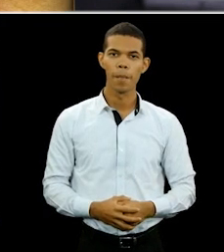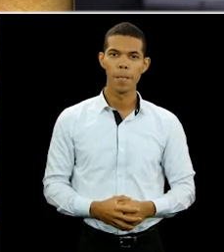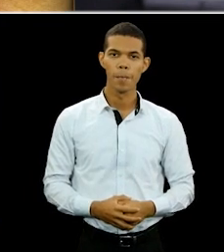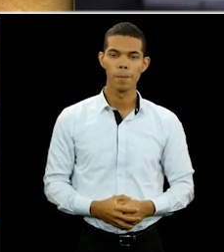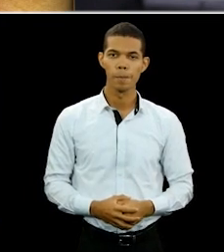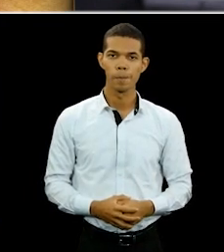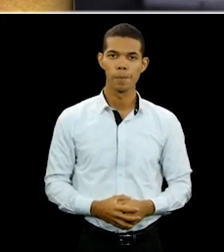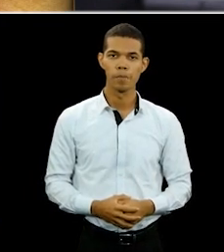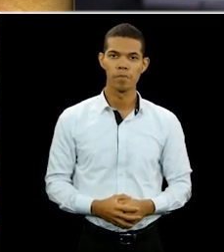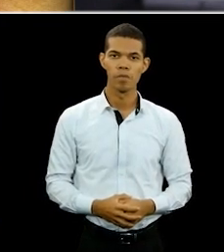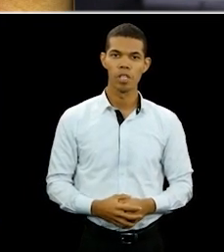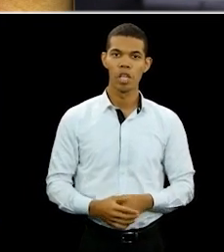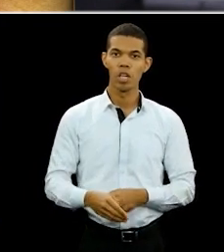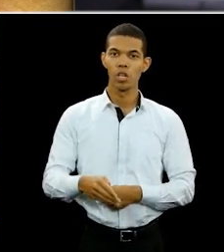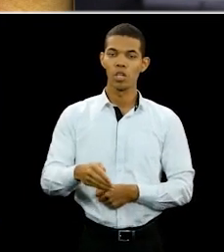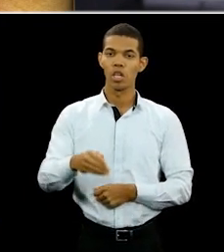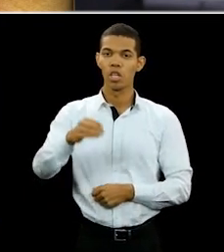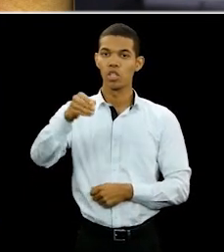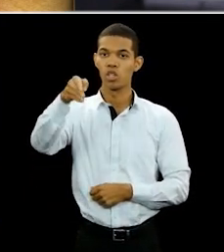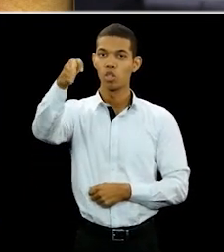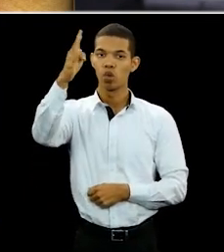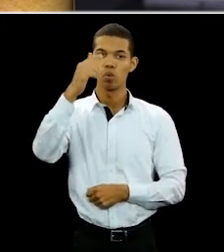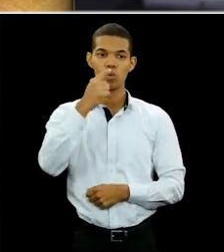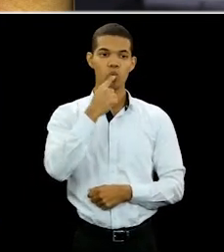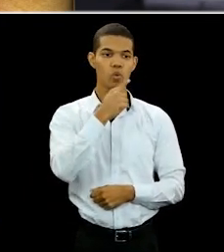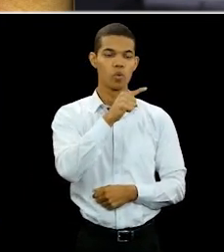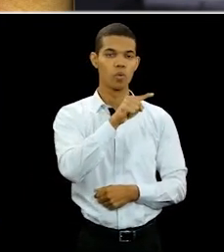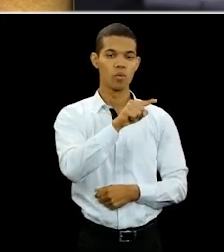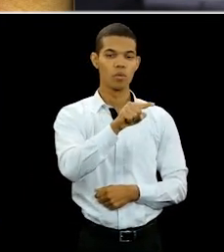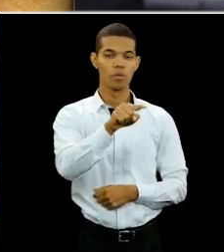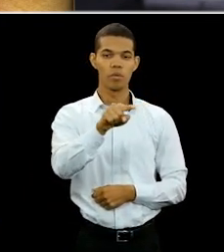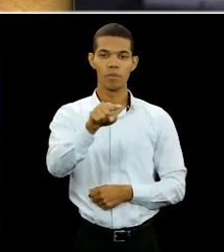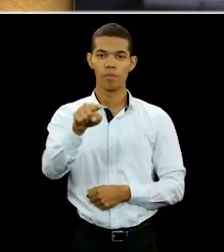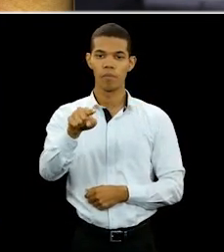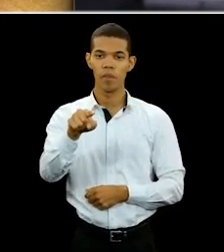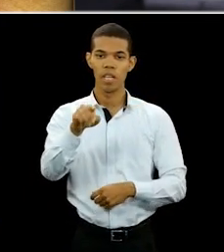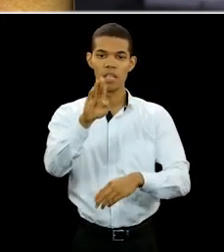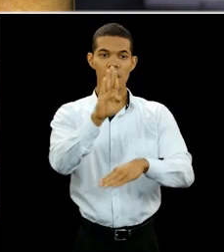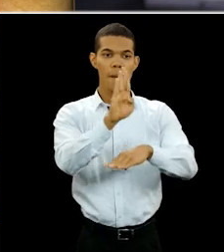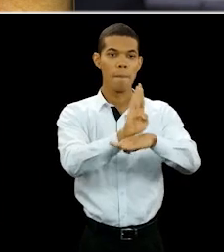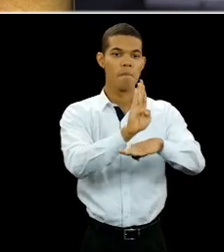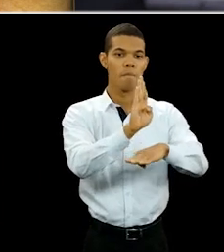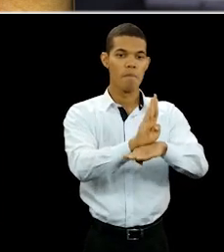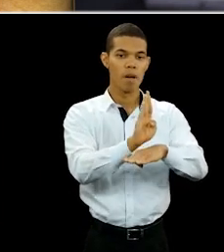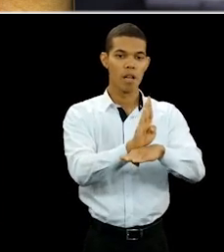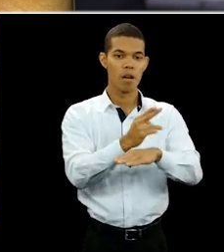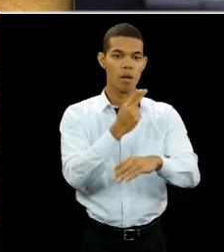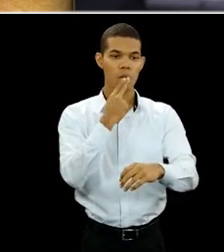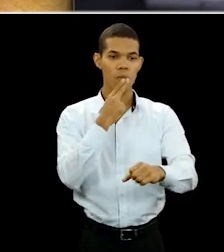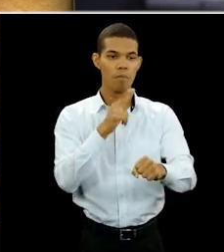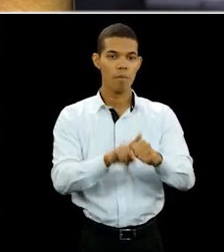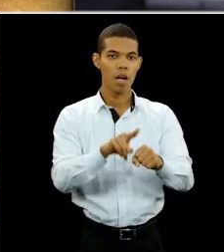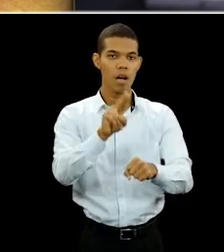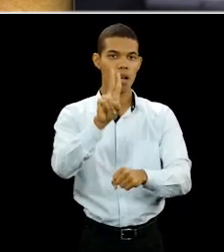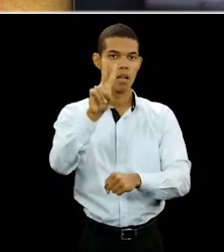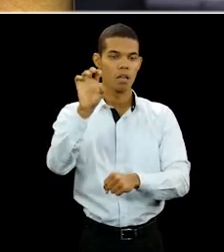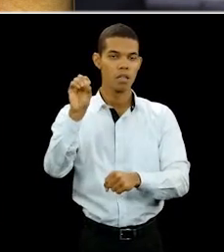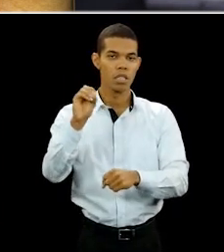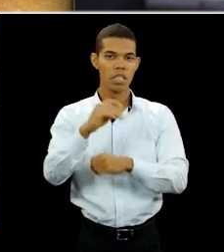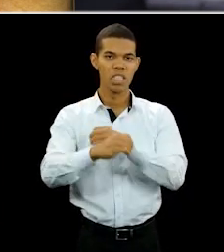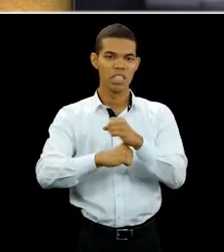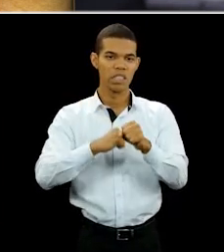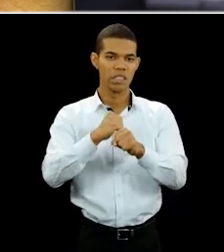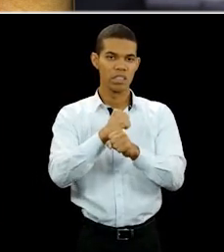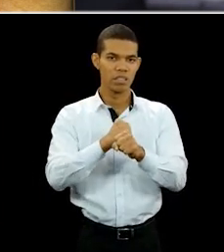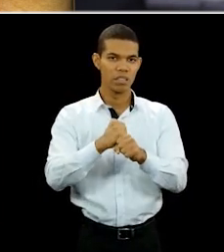así dijo Jehová cuando en Babilonia se cumplan los 70 años yo os